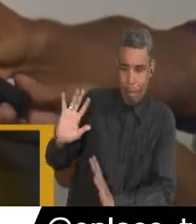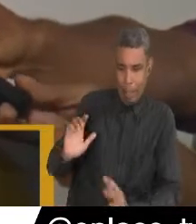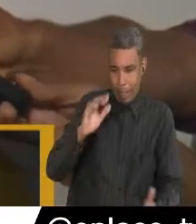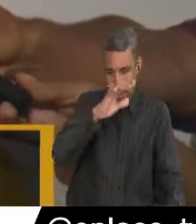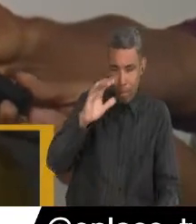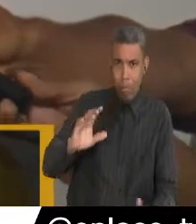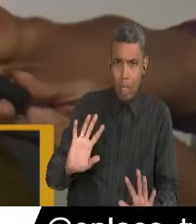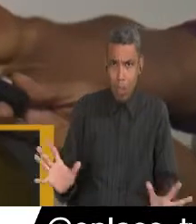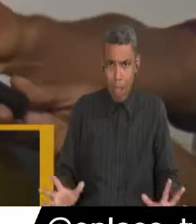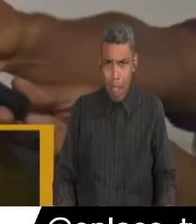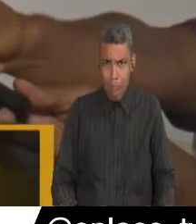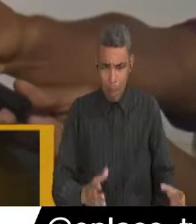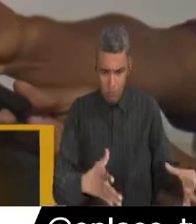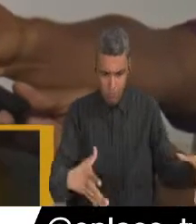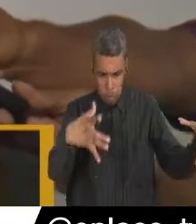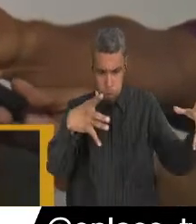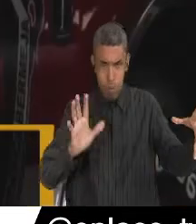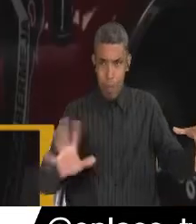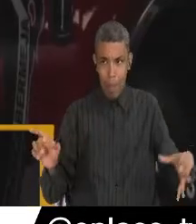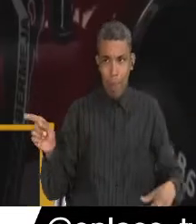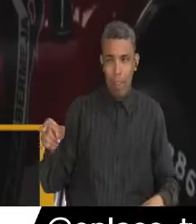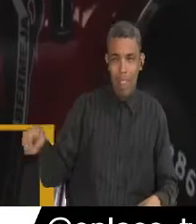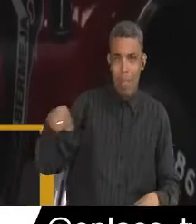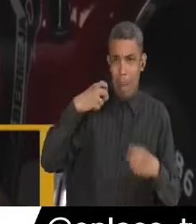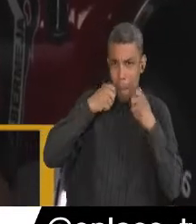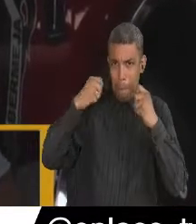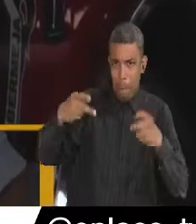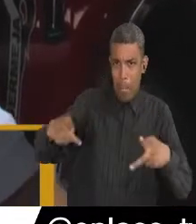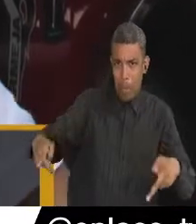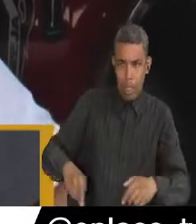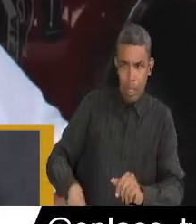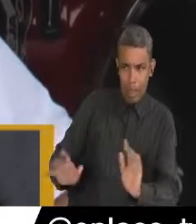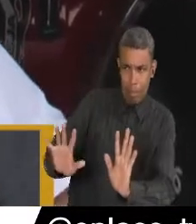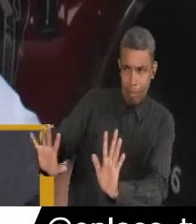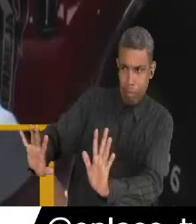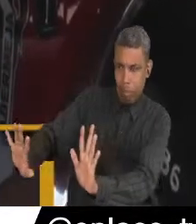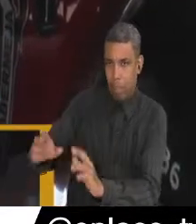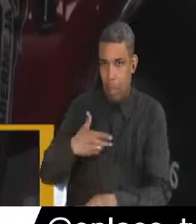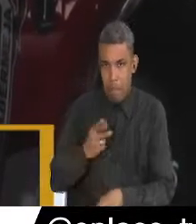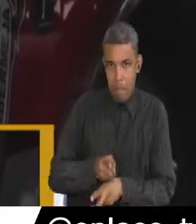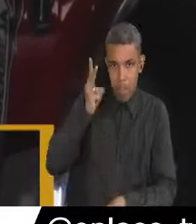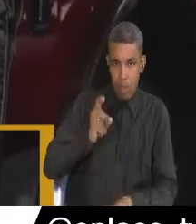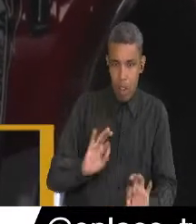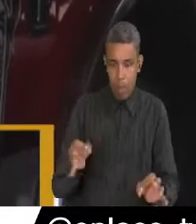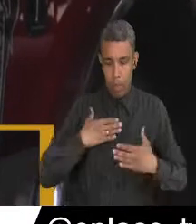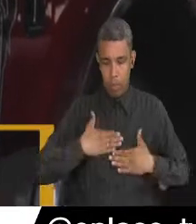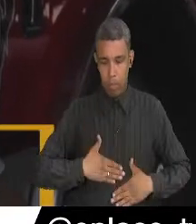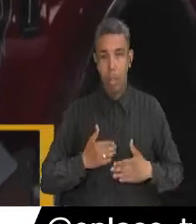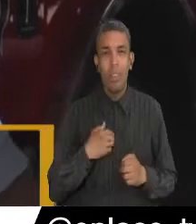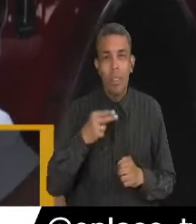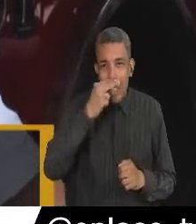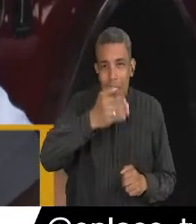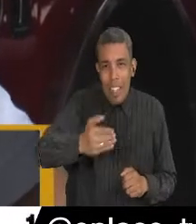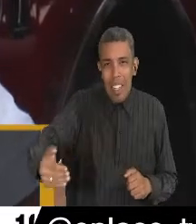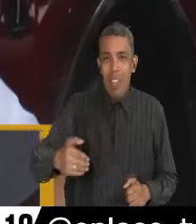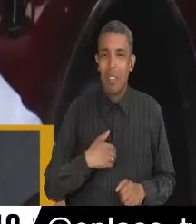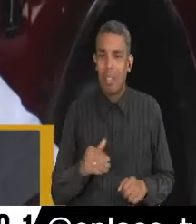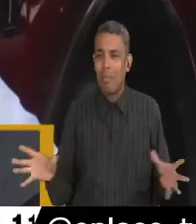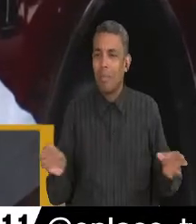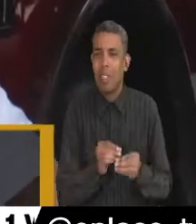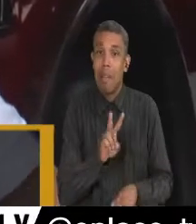corra ningún tipo de peligro los seres humanos. En este centro de desarrollo infantil se encontraban 20 menores de edad tomando clases de música,